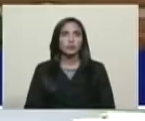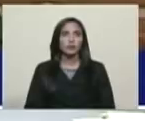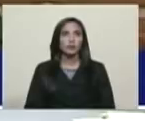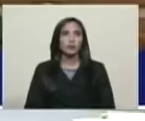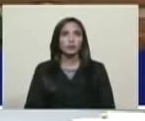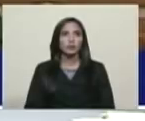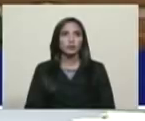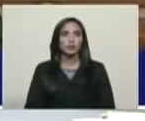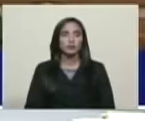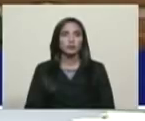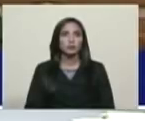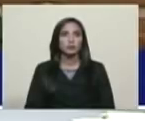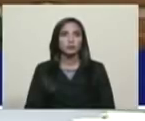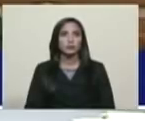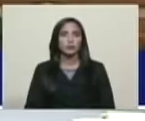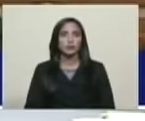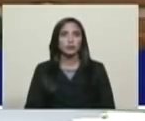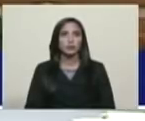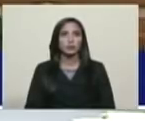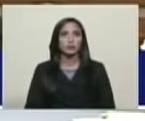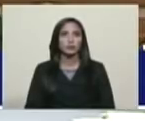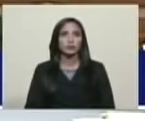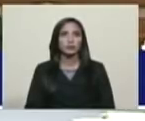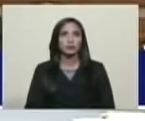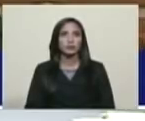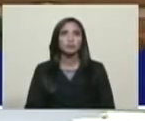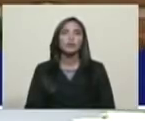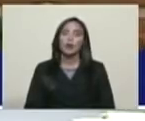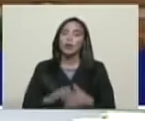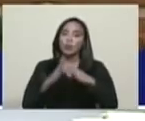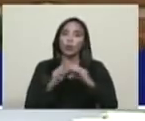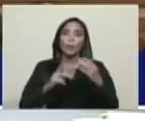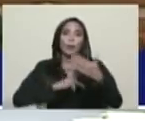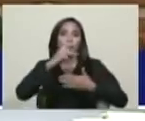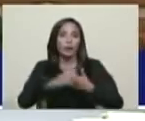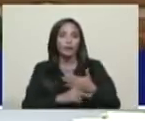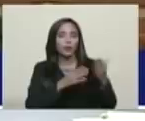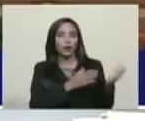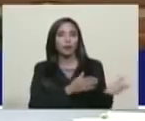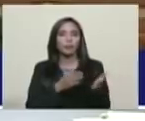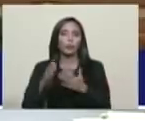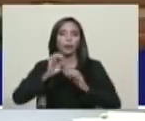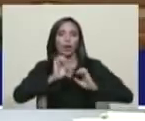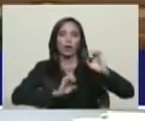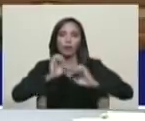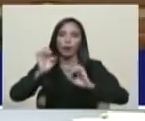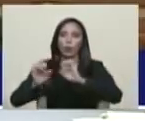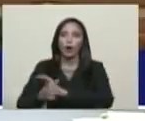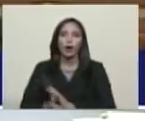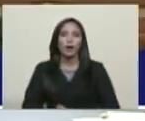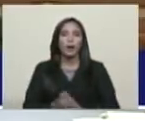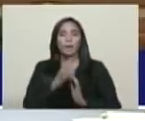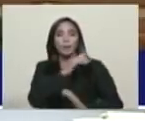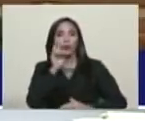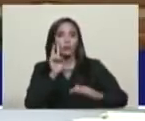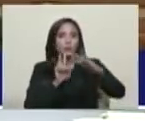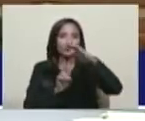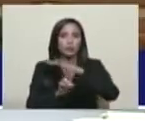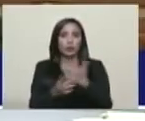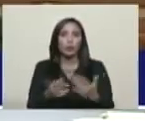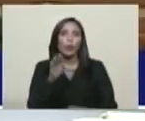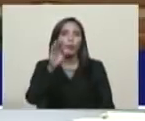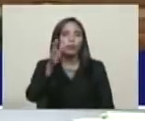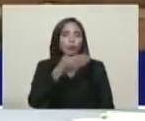de todos los pasos que dio para planificar, para proyectar, para visualizar el